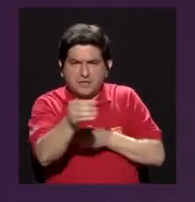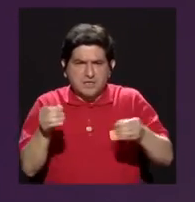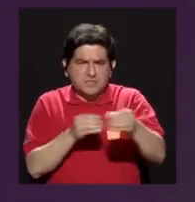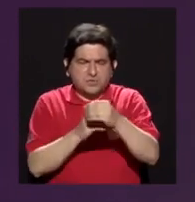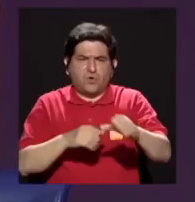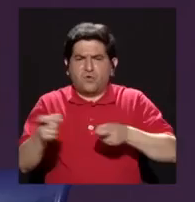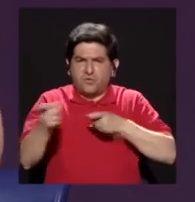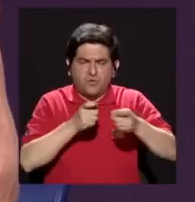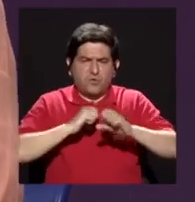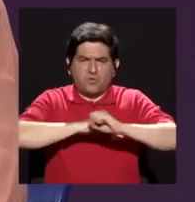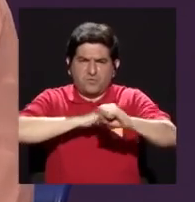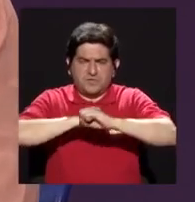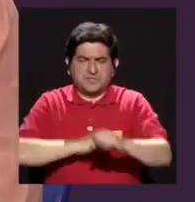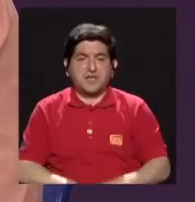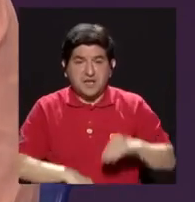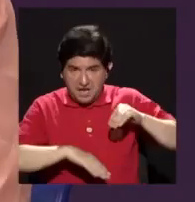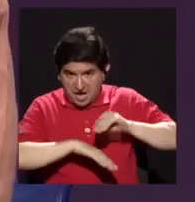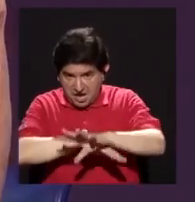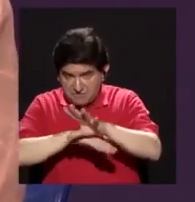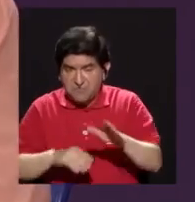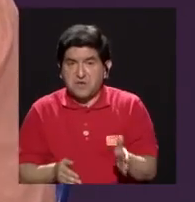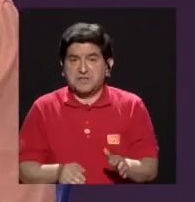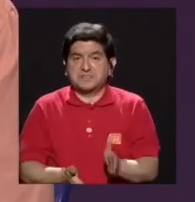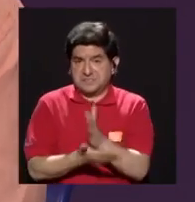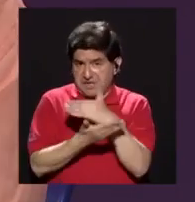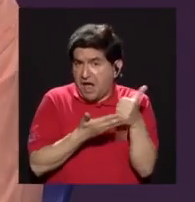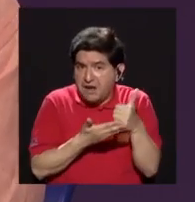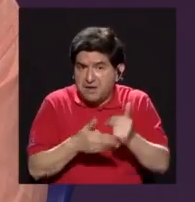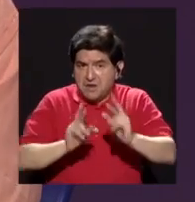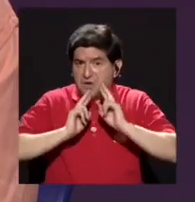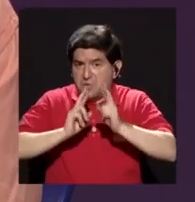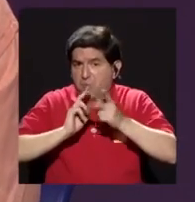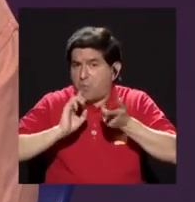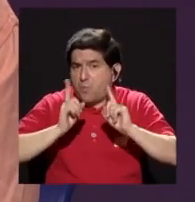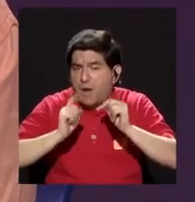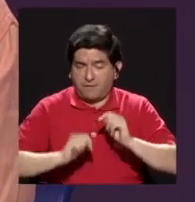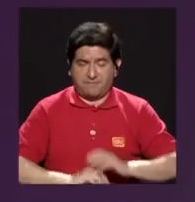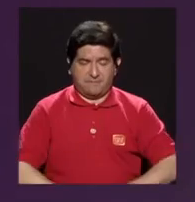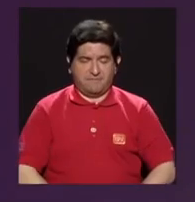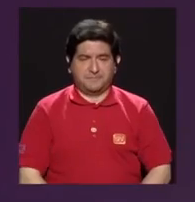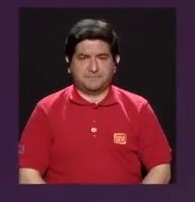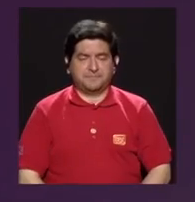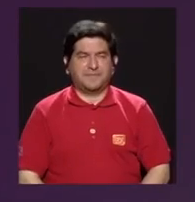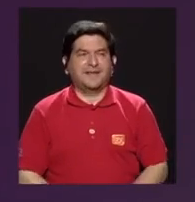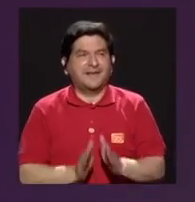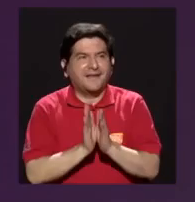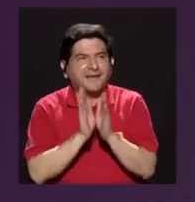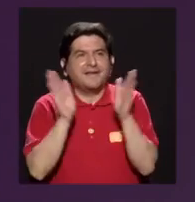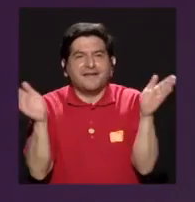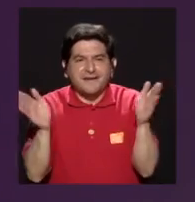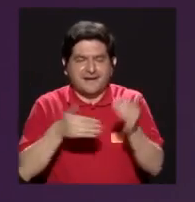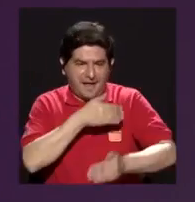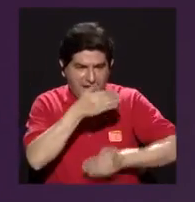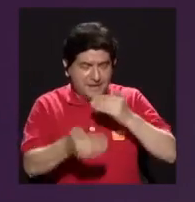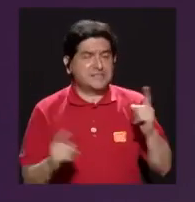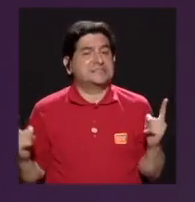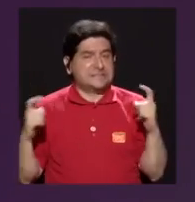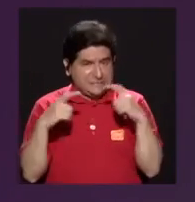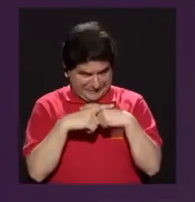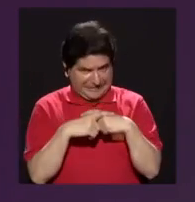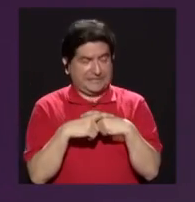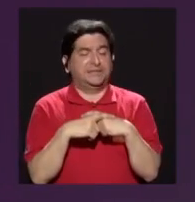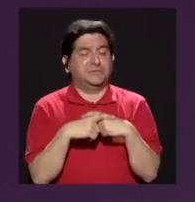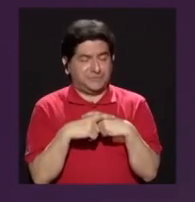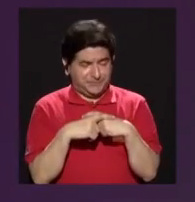de propaganda ha tenido algún efecto cuáles son los resultados de eso bueno en general es un proceso complejo porque